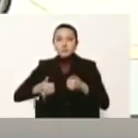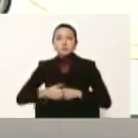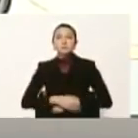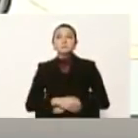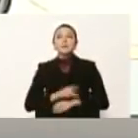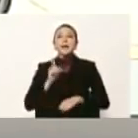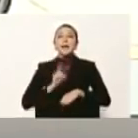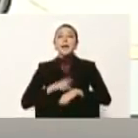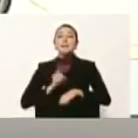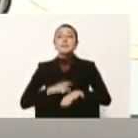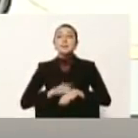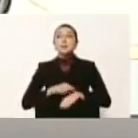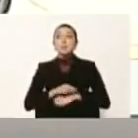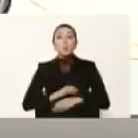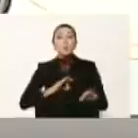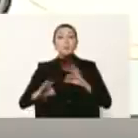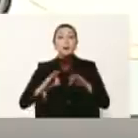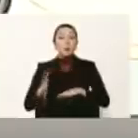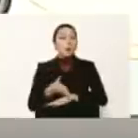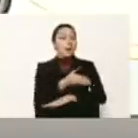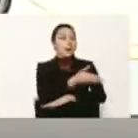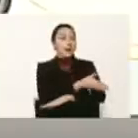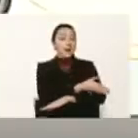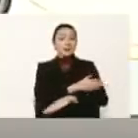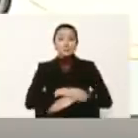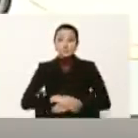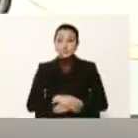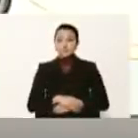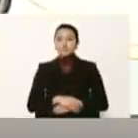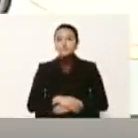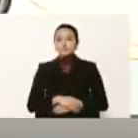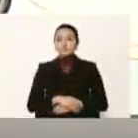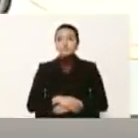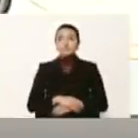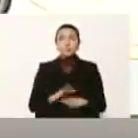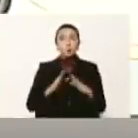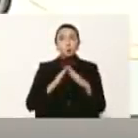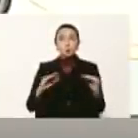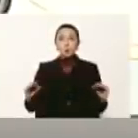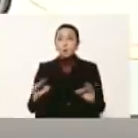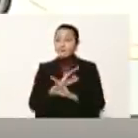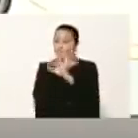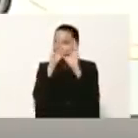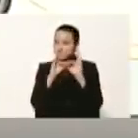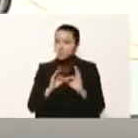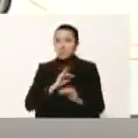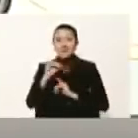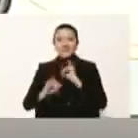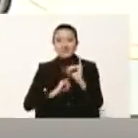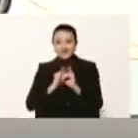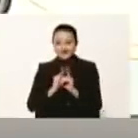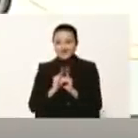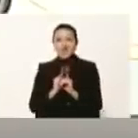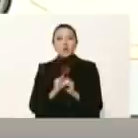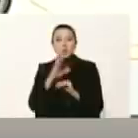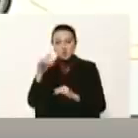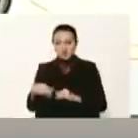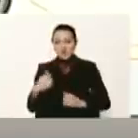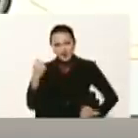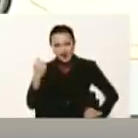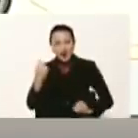eso estaba preparado, planificado, con todo este contexto internacional que ha dado